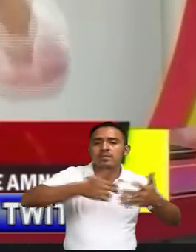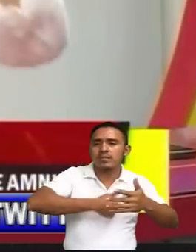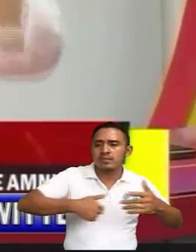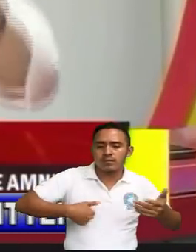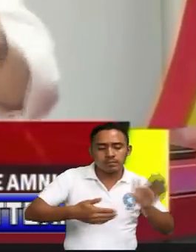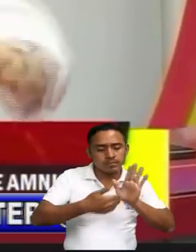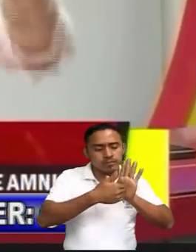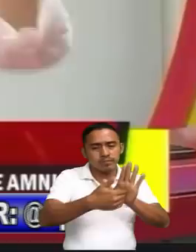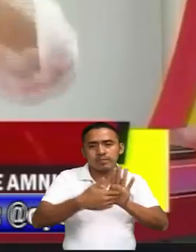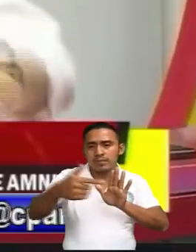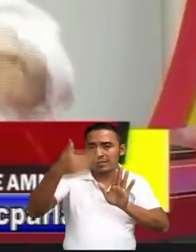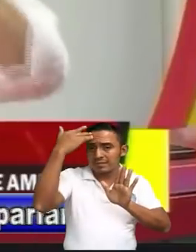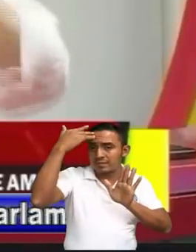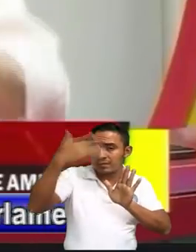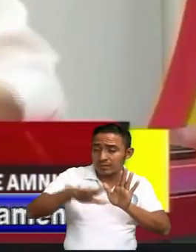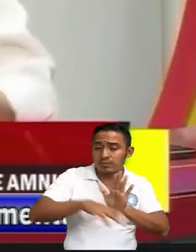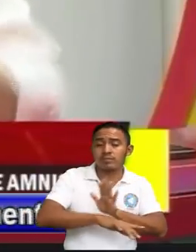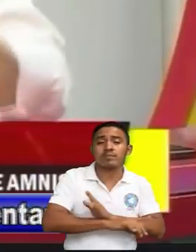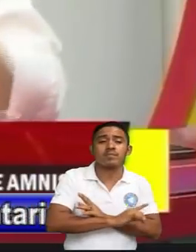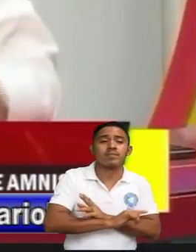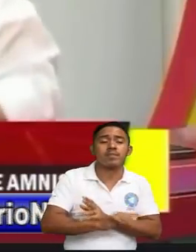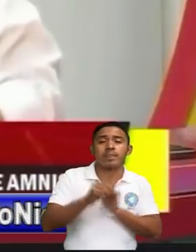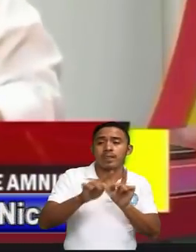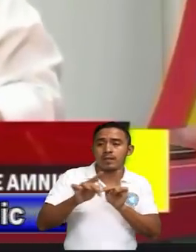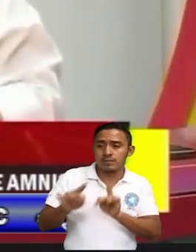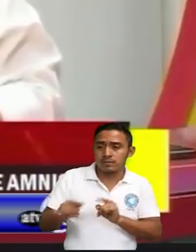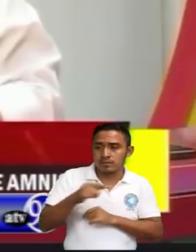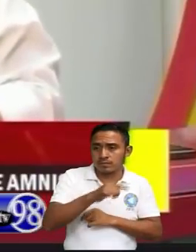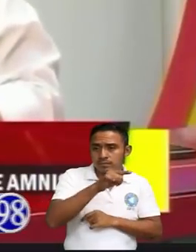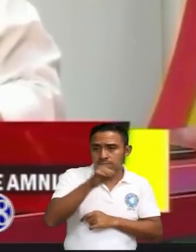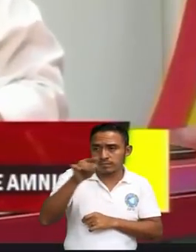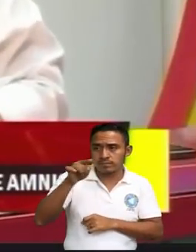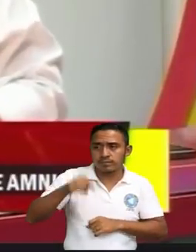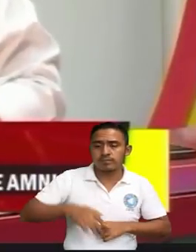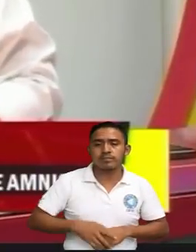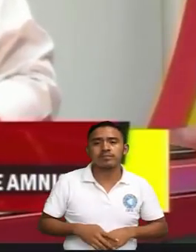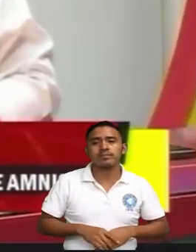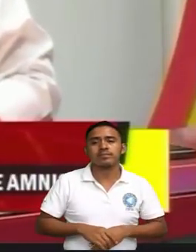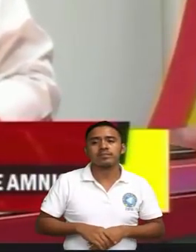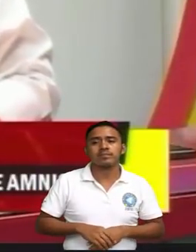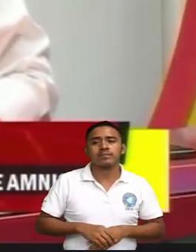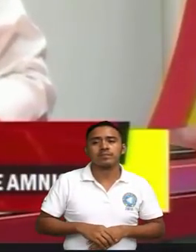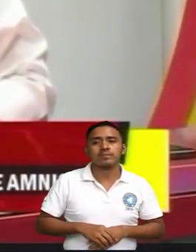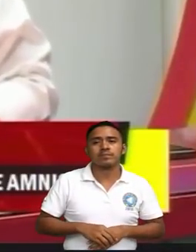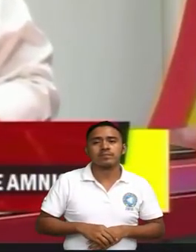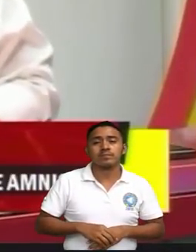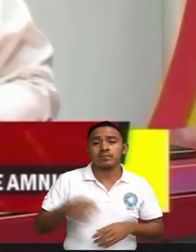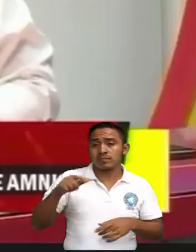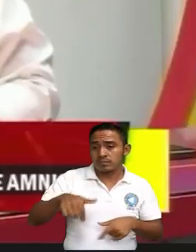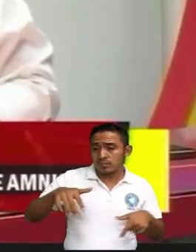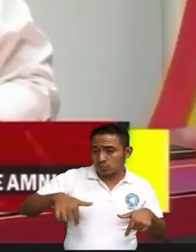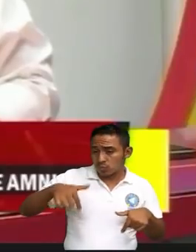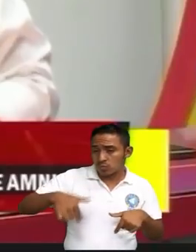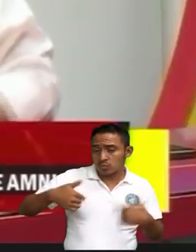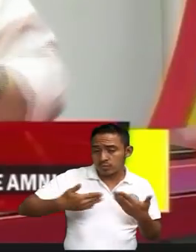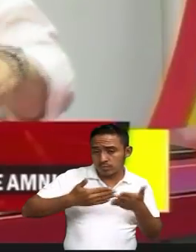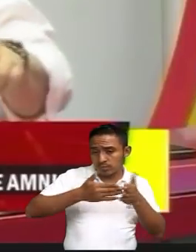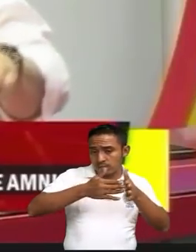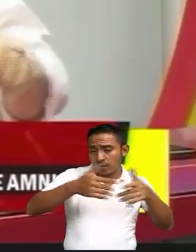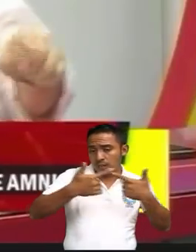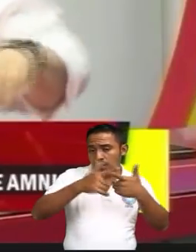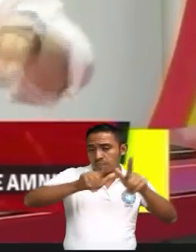ver. Sepan, si alguno de estas personas, ¿verdad?, que están saliendo hoy